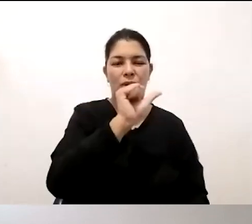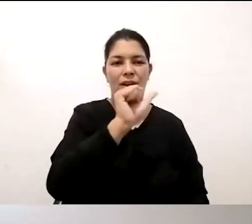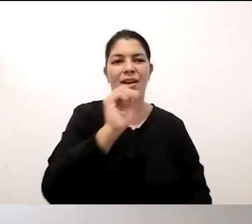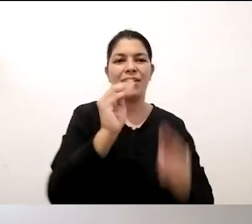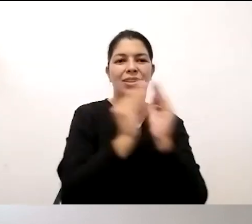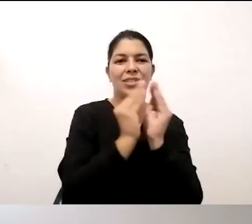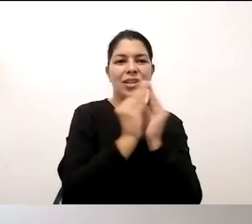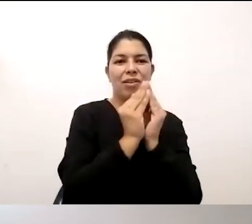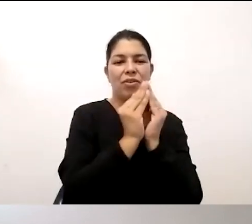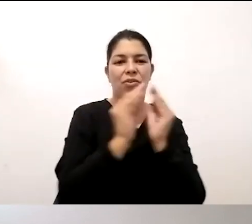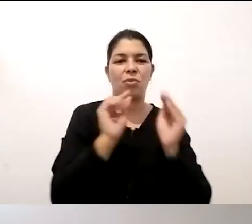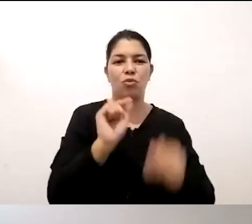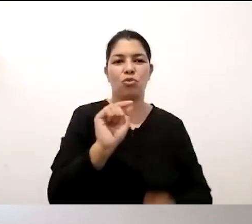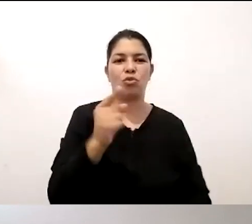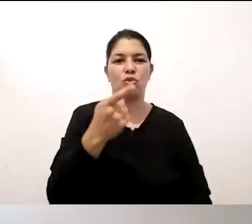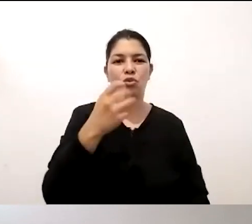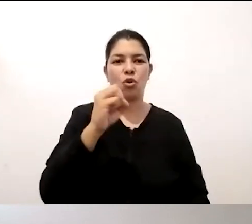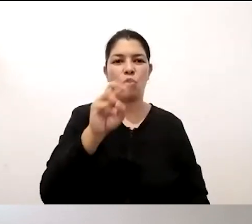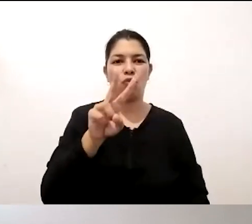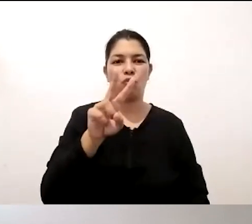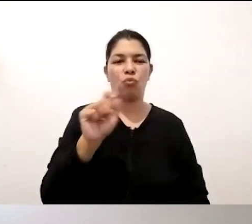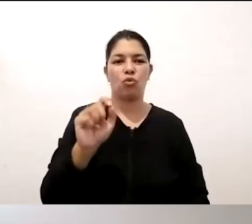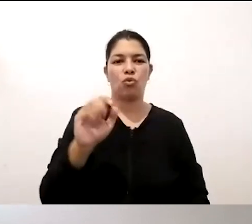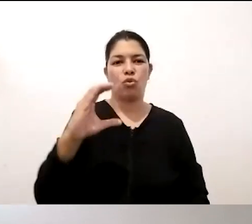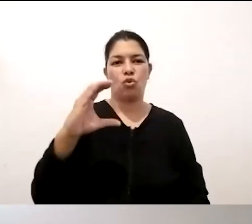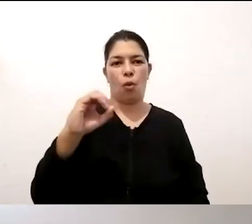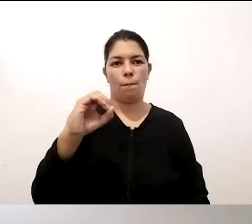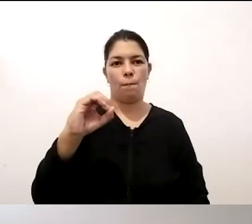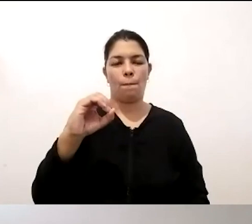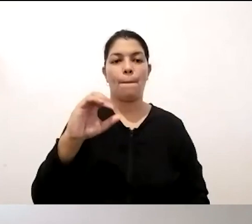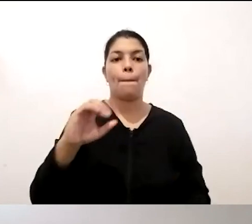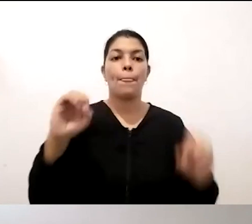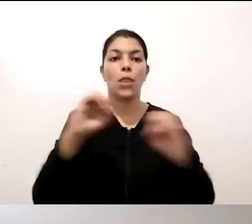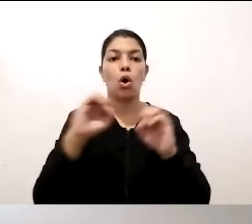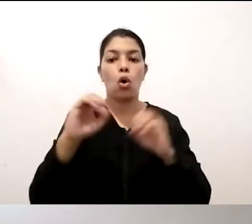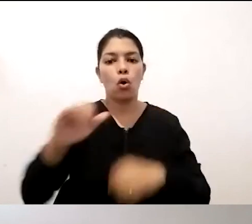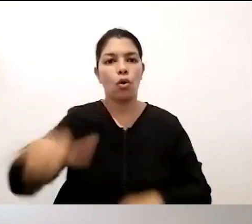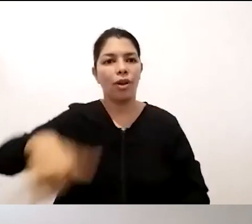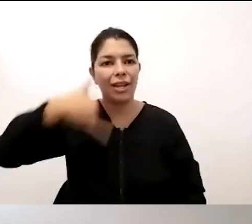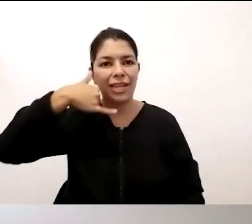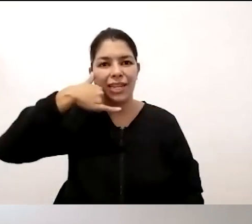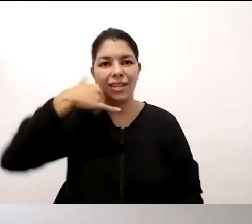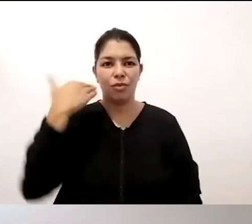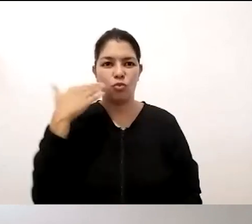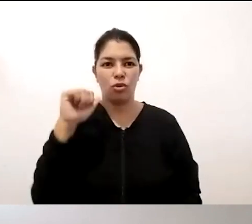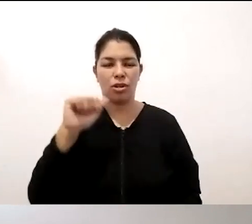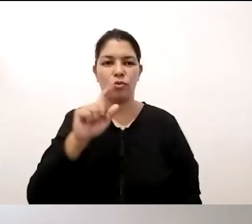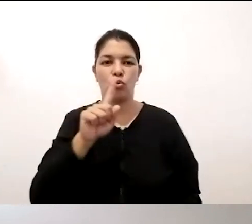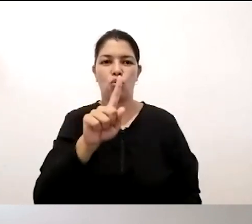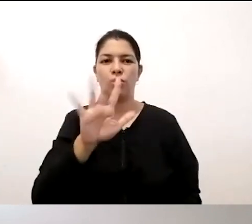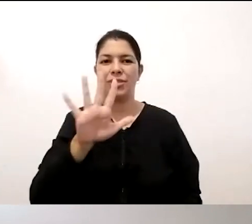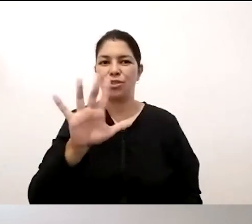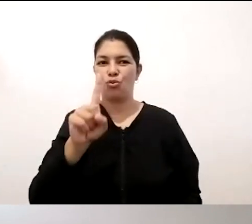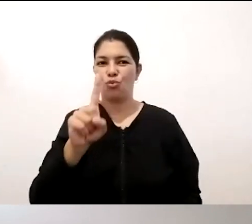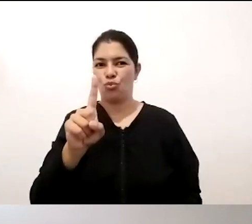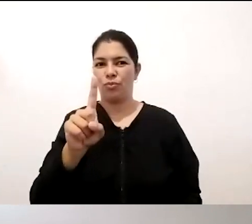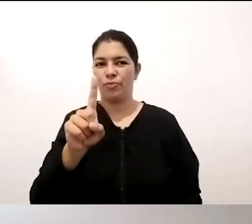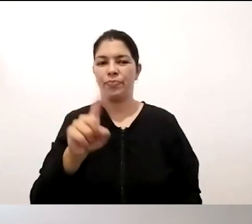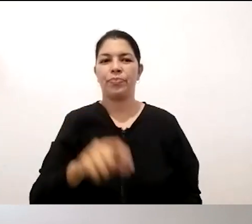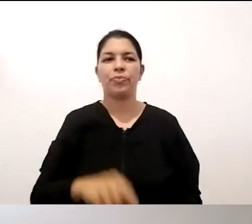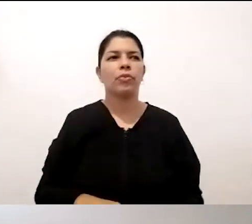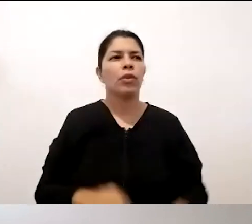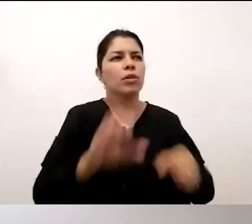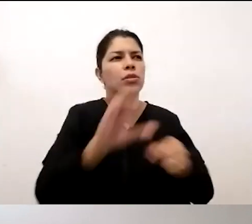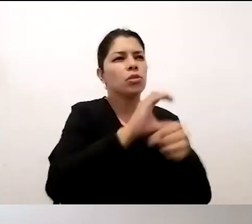atencionalciudadano@icbf.gov.com, como también hay líneas específicas de la mujer como la línea 151. En otras ciudades, en el